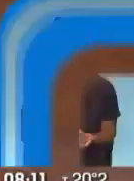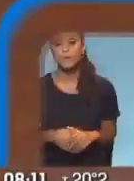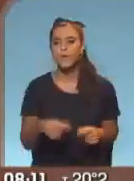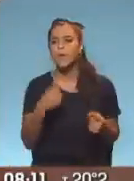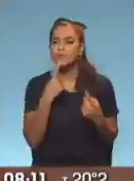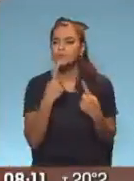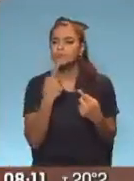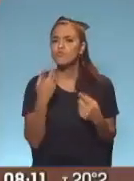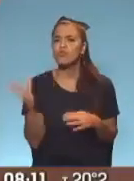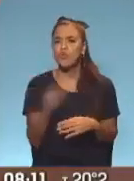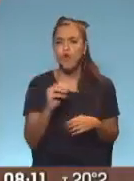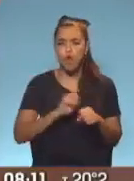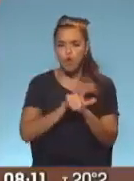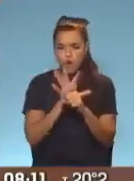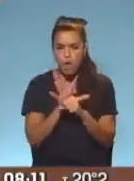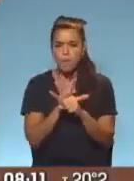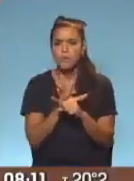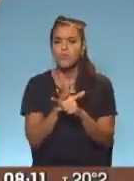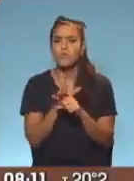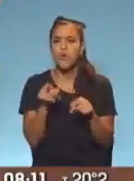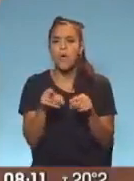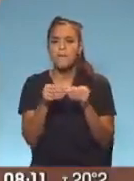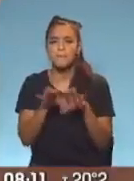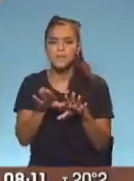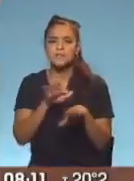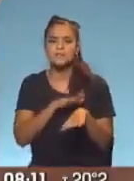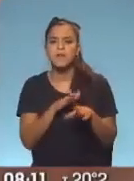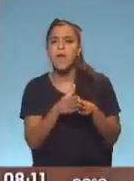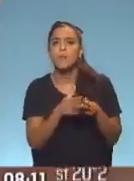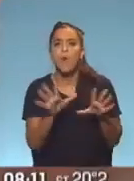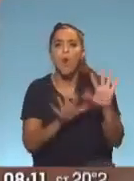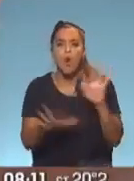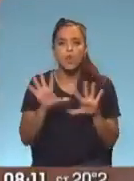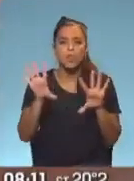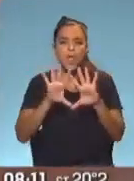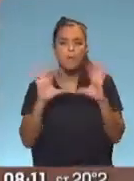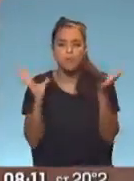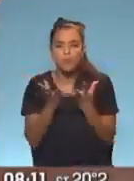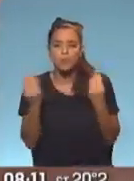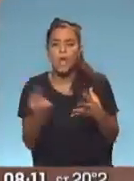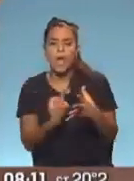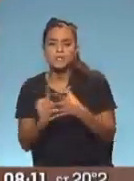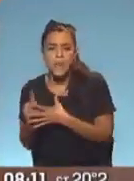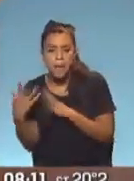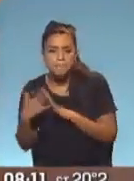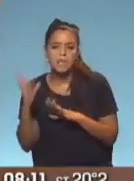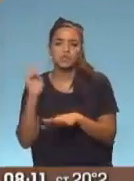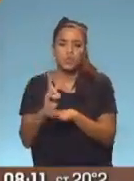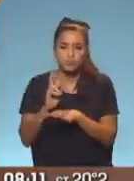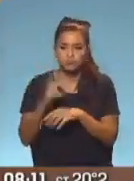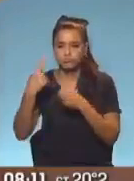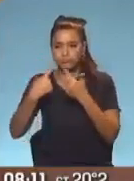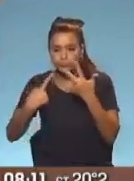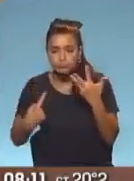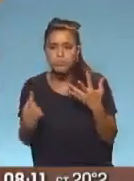Nos preguntamos todos, el coronavirus, a ver, ¿será el inicio de un nuevo orden mundial en función de lo que implica el aislamiento, los cuidados, los